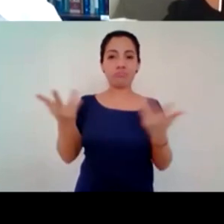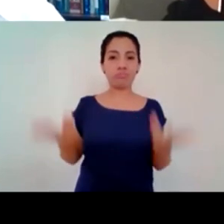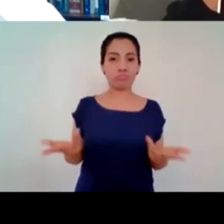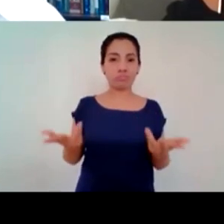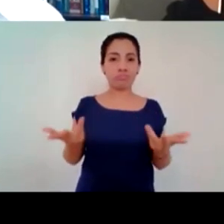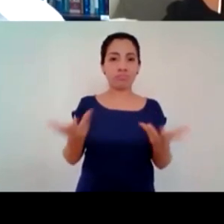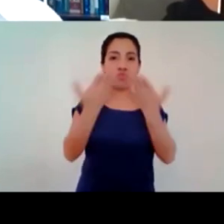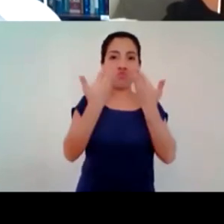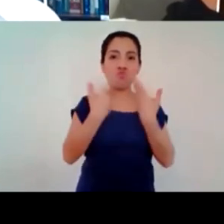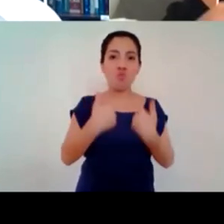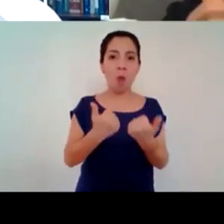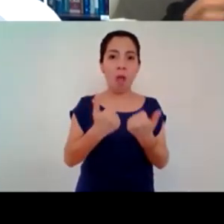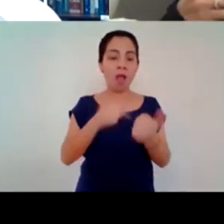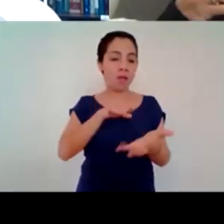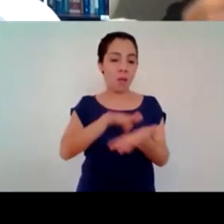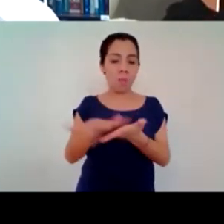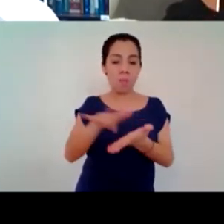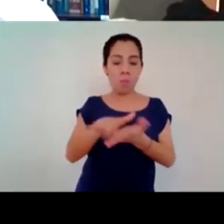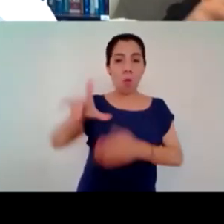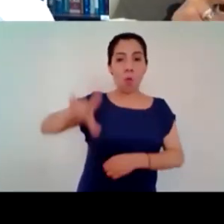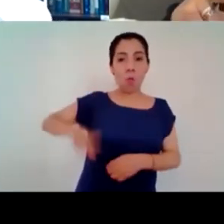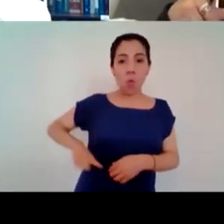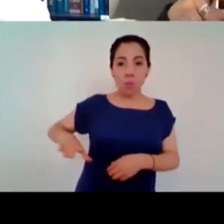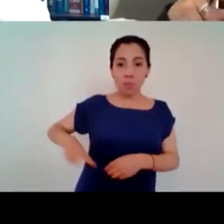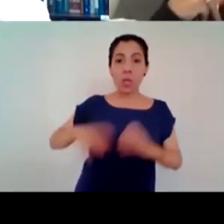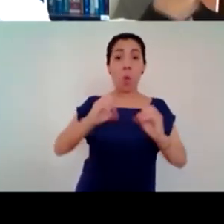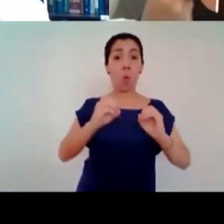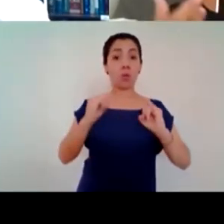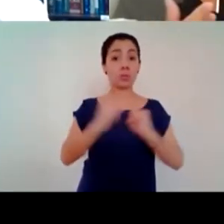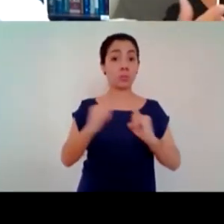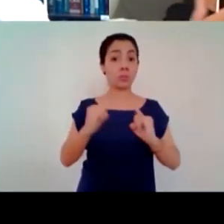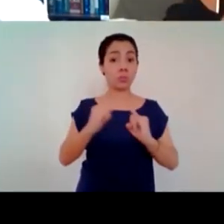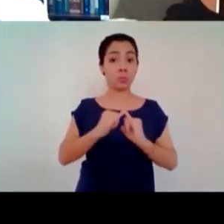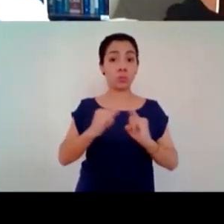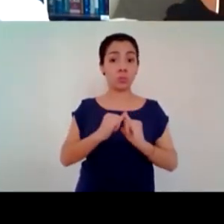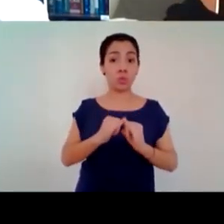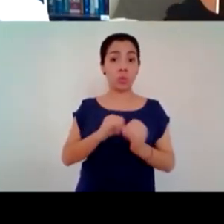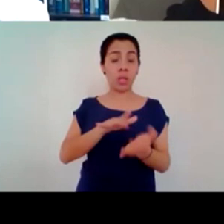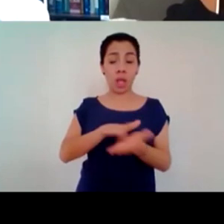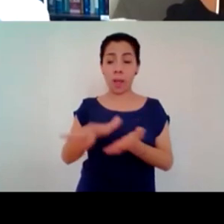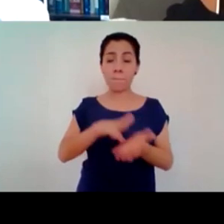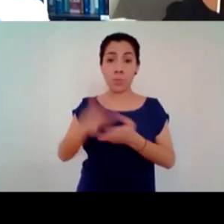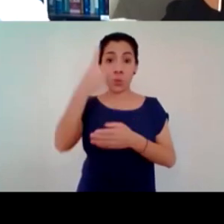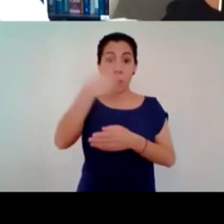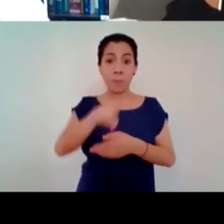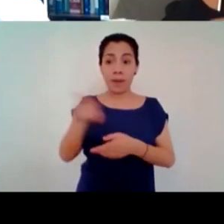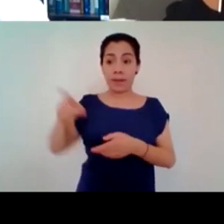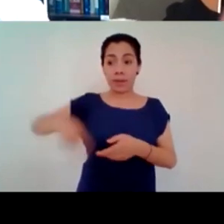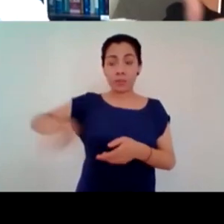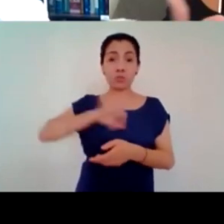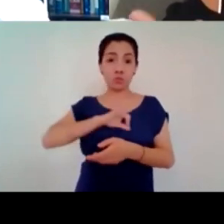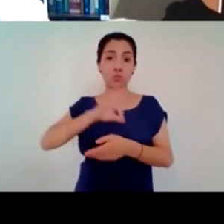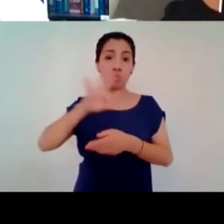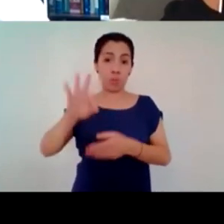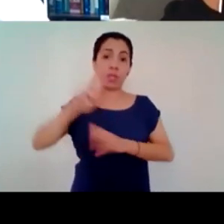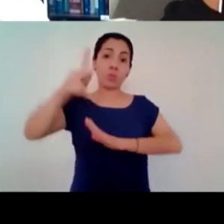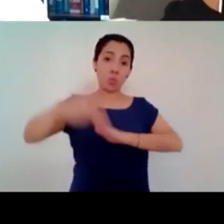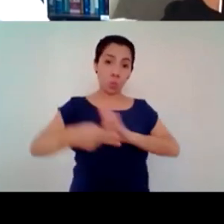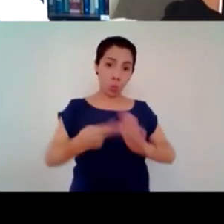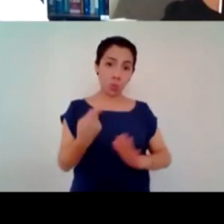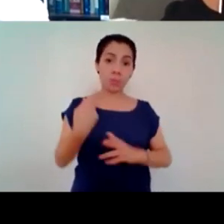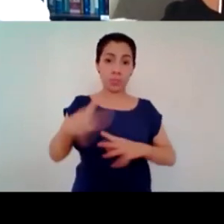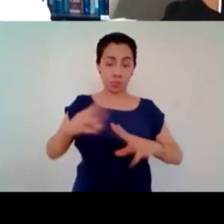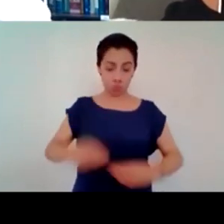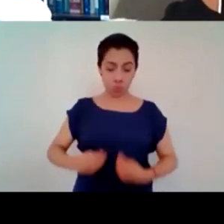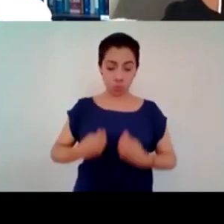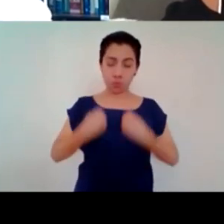institucionales, gubernamentales, que apoyen la reintegración por completo. Y me refiero en todos los aspectos. Hace un par